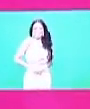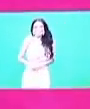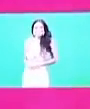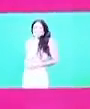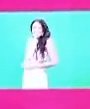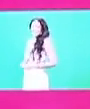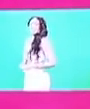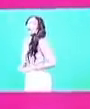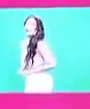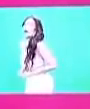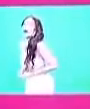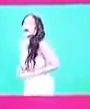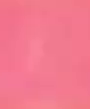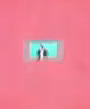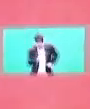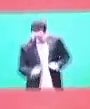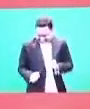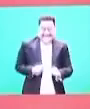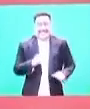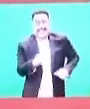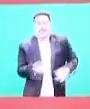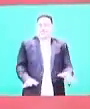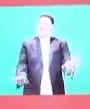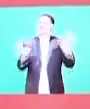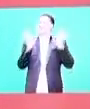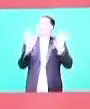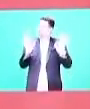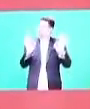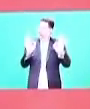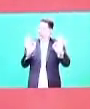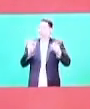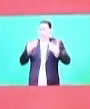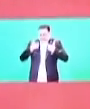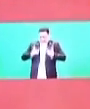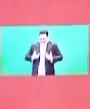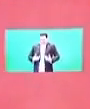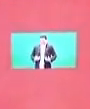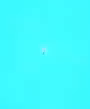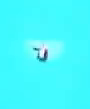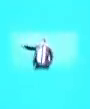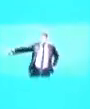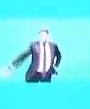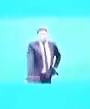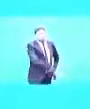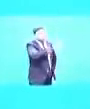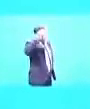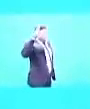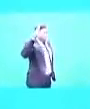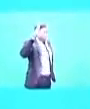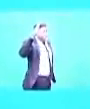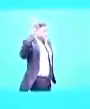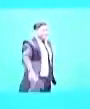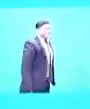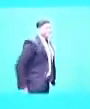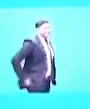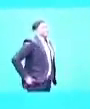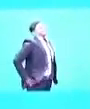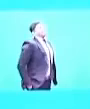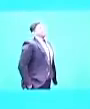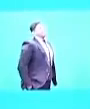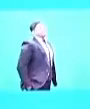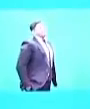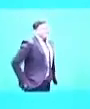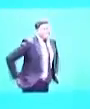Un poco pasivo, porque siempre ayer fue demasiado fue lo que fuerte, aquí ocurrió. Sí. Muy fuerte, muy fuerte. Sí, entonces hoy sí vinimos un poco